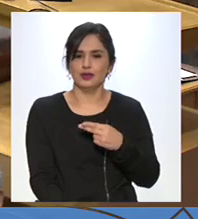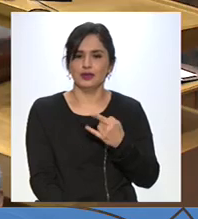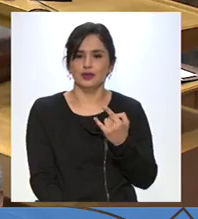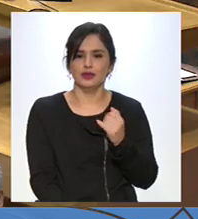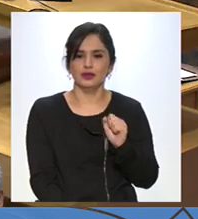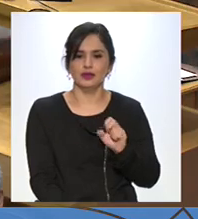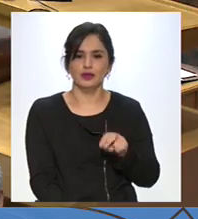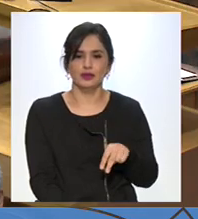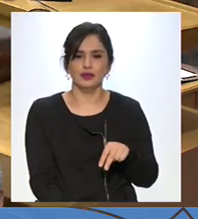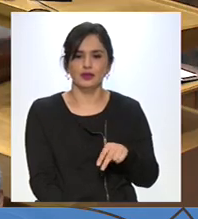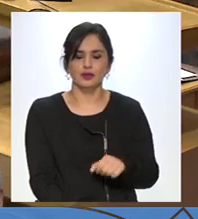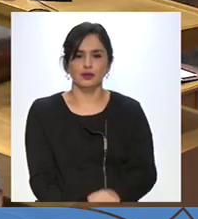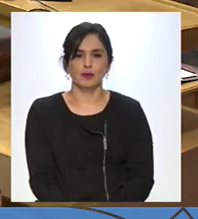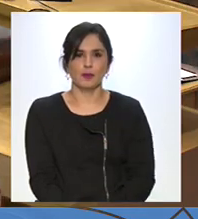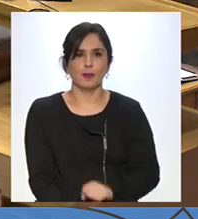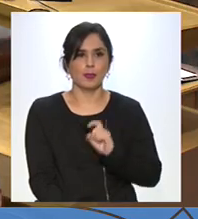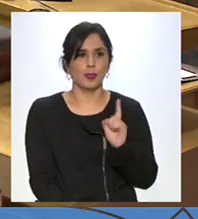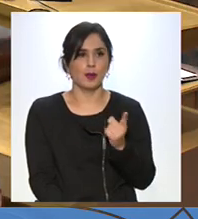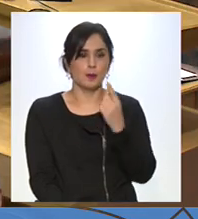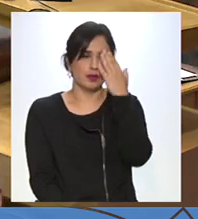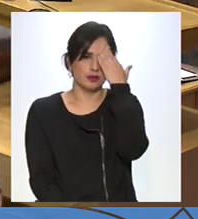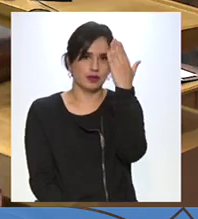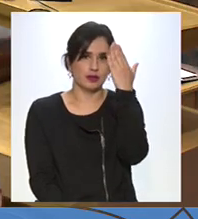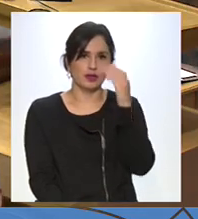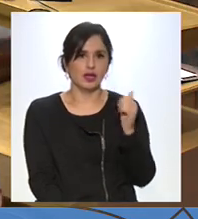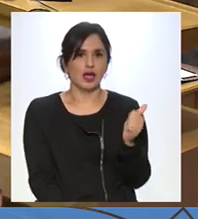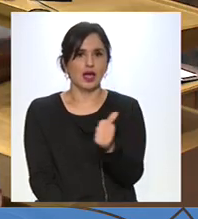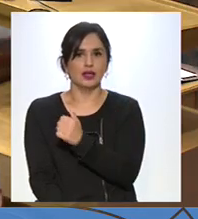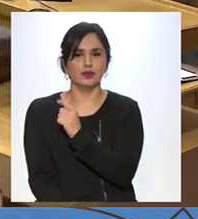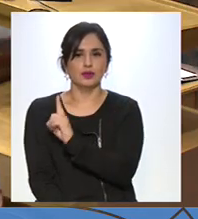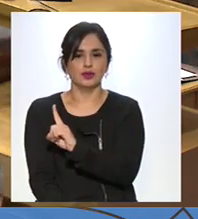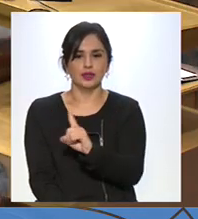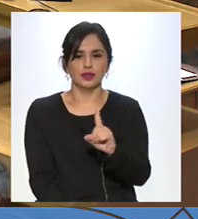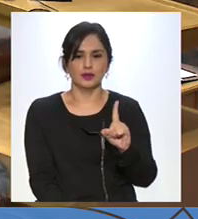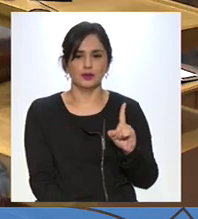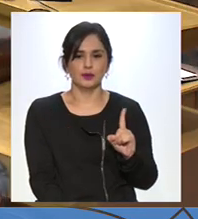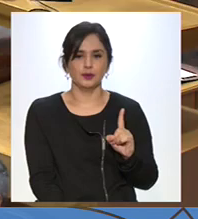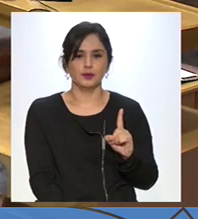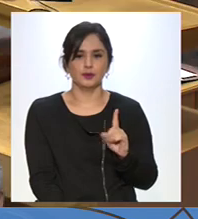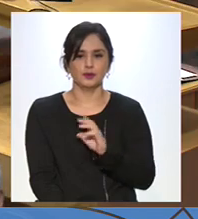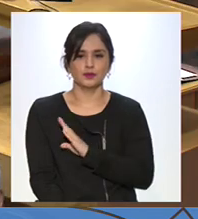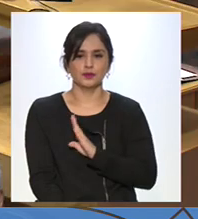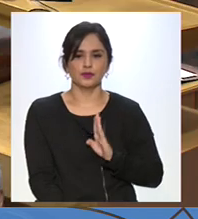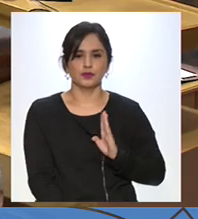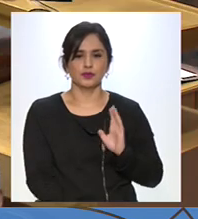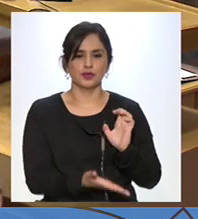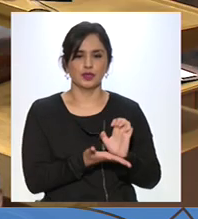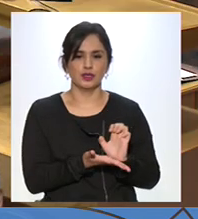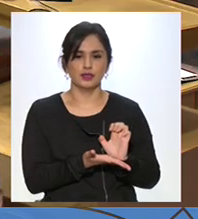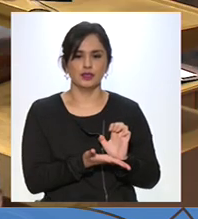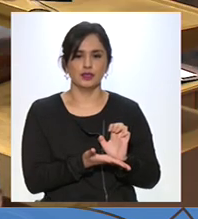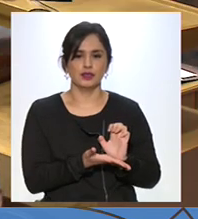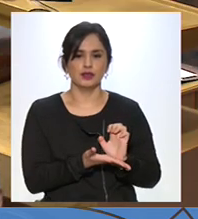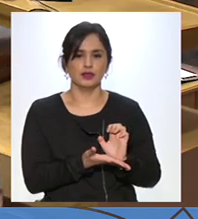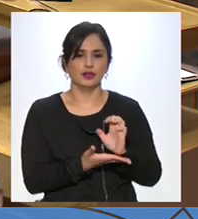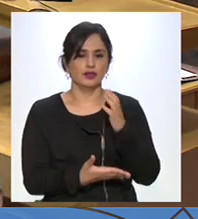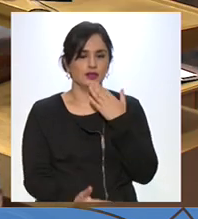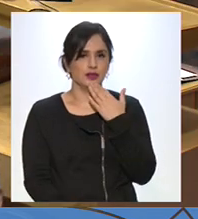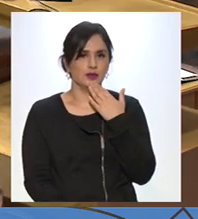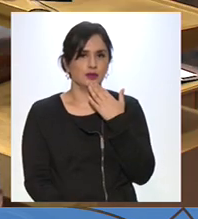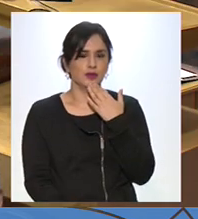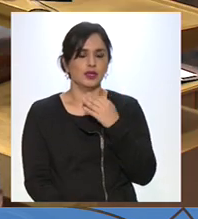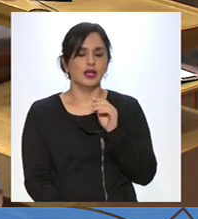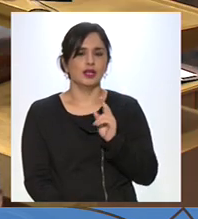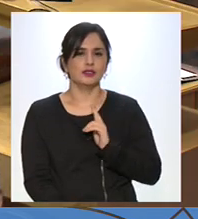Señora presidenta, primero saludar a todos y cada uno de los miembros del Banco Central, los directores y también, por supuesto, a Mario